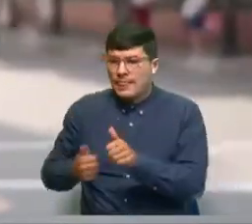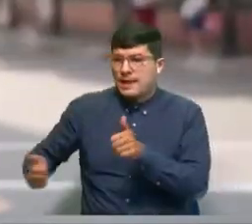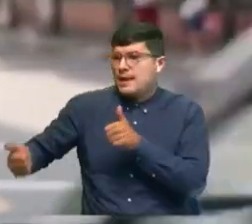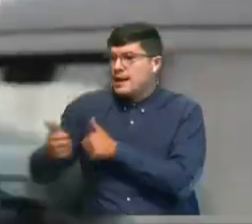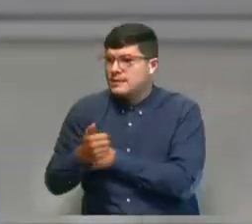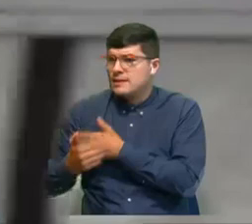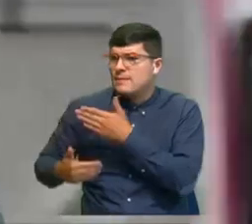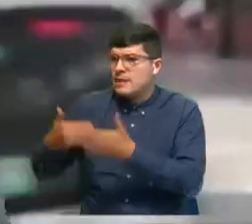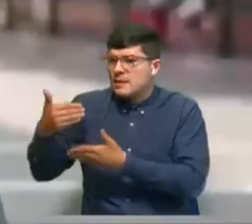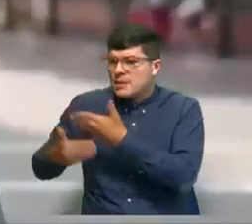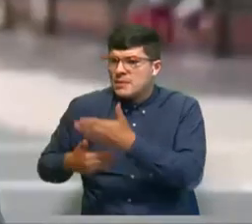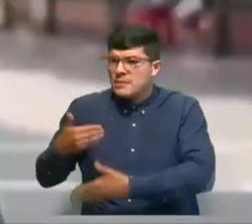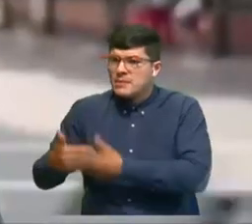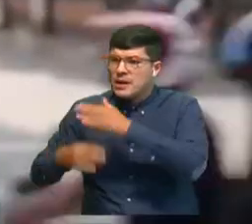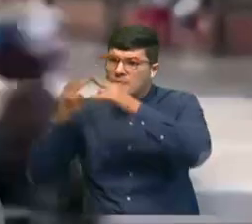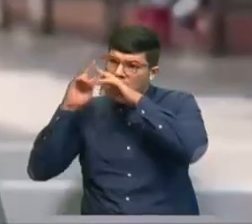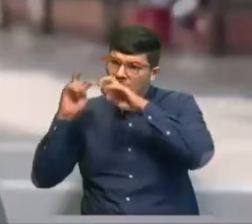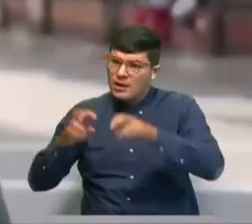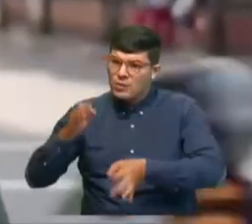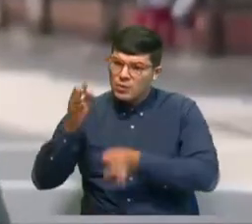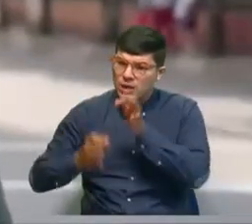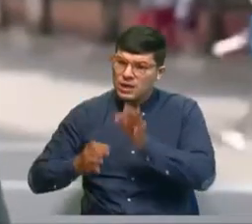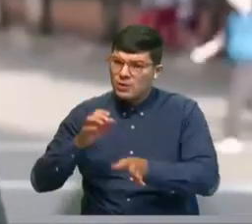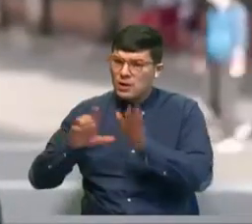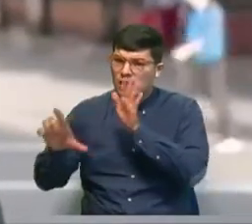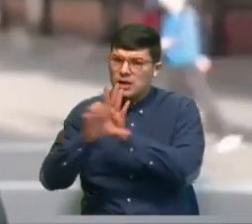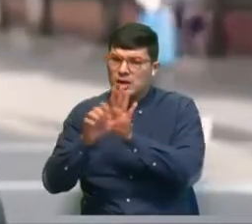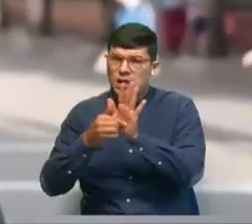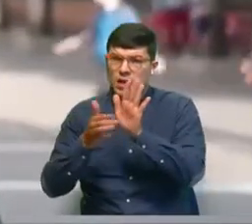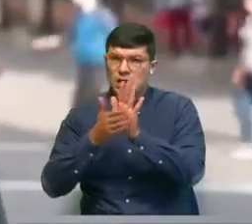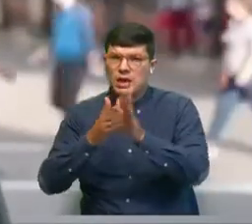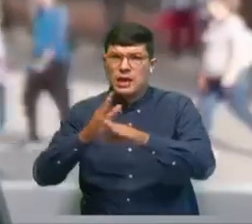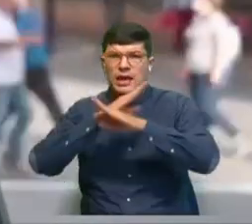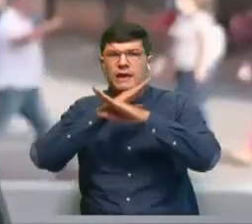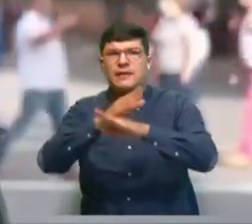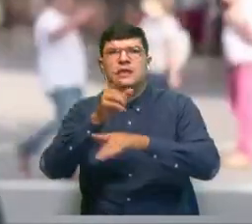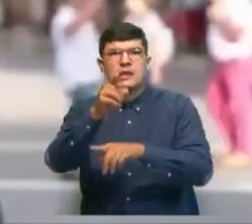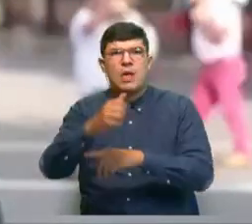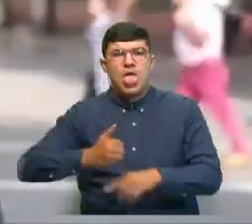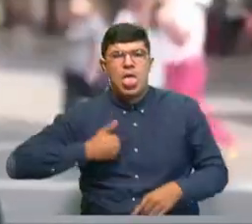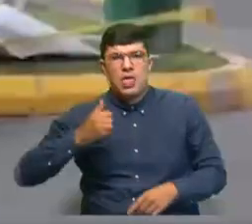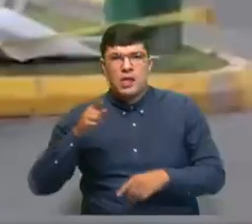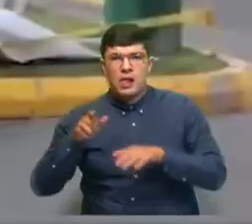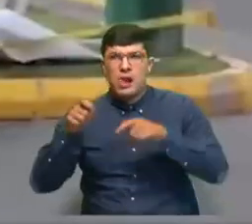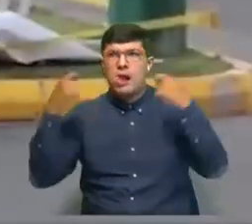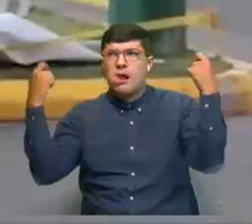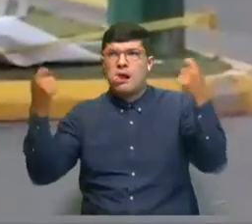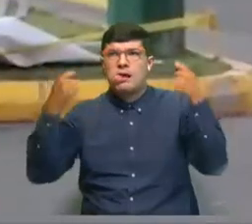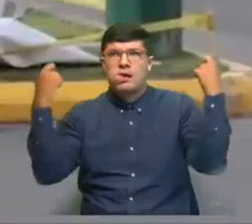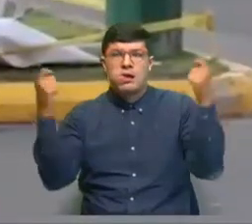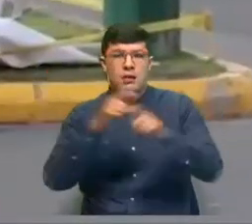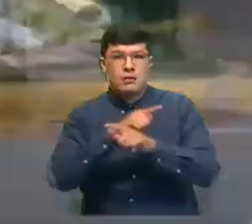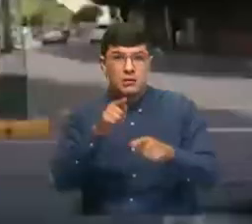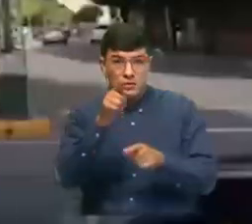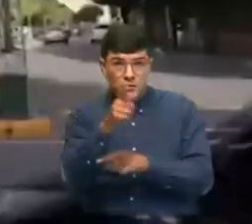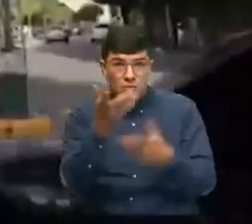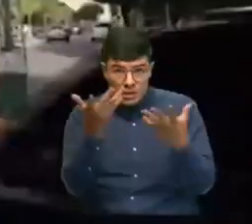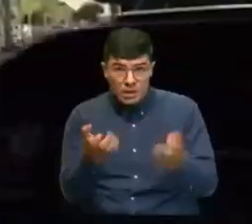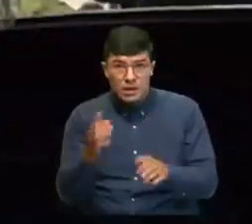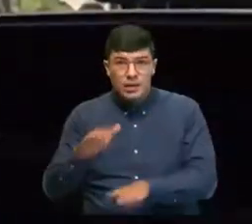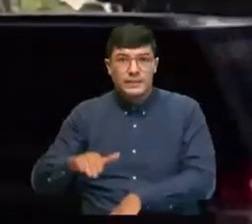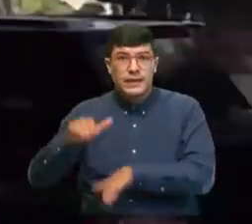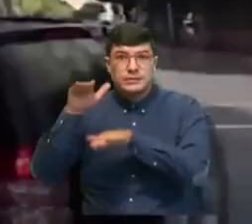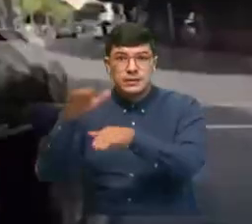procesos operativos, jurídicos y legales para evitar estos abusos en detrimento de la ciudadanía. Si aspiran a representar a